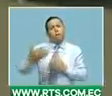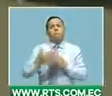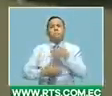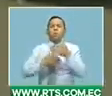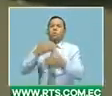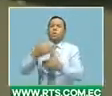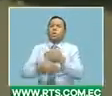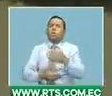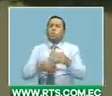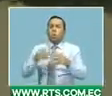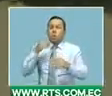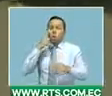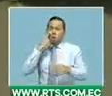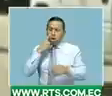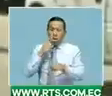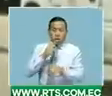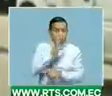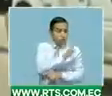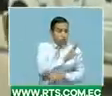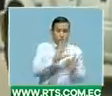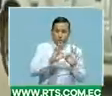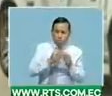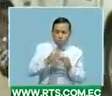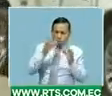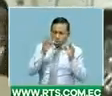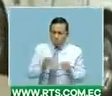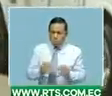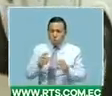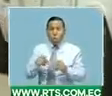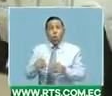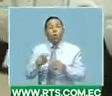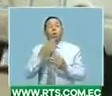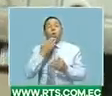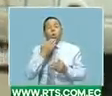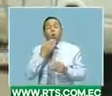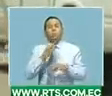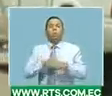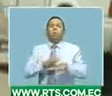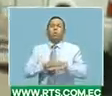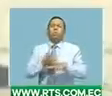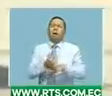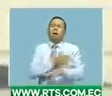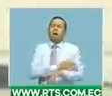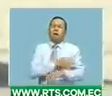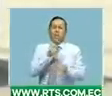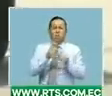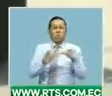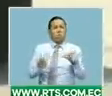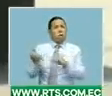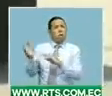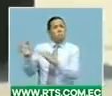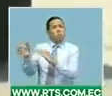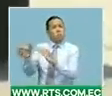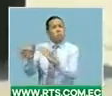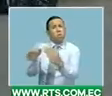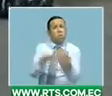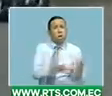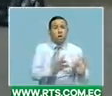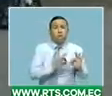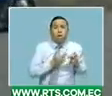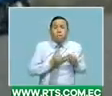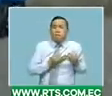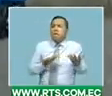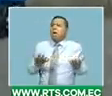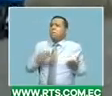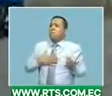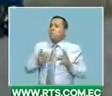de genética. Esta acción se da debido a las decenas de fallecidos desaparecidos durante durante los meses más críticos